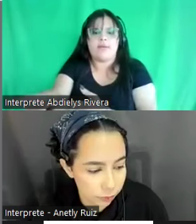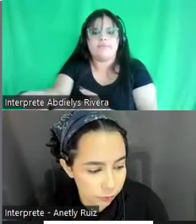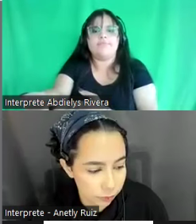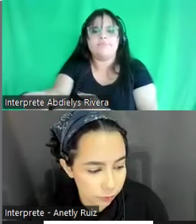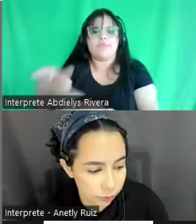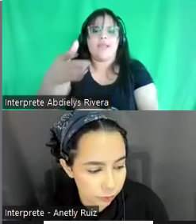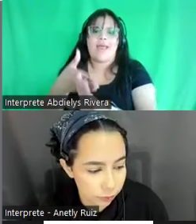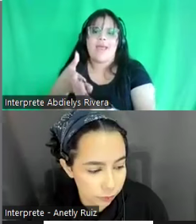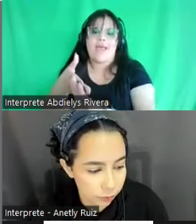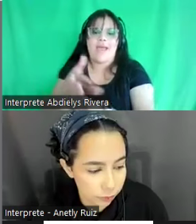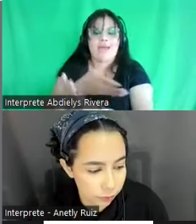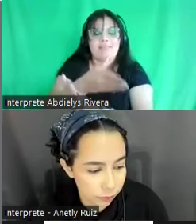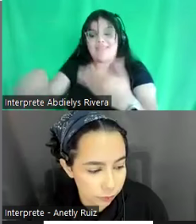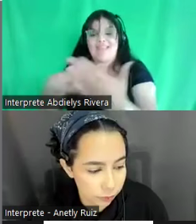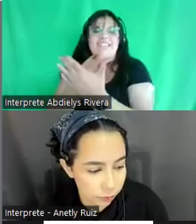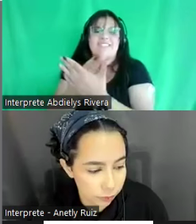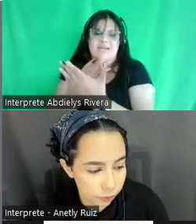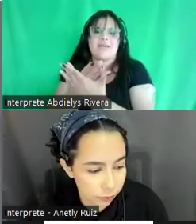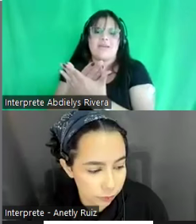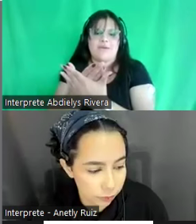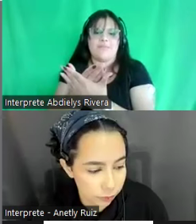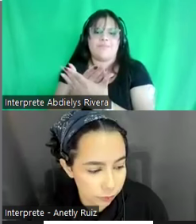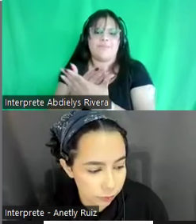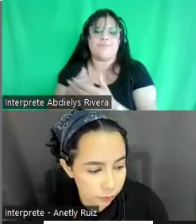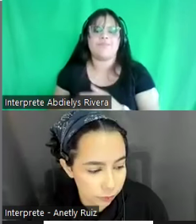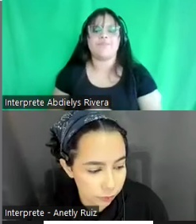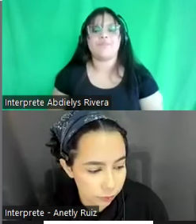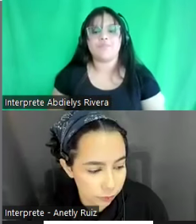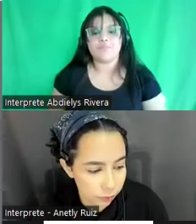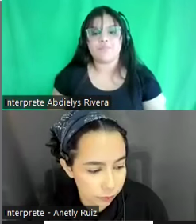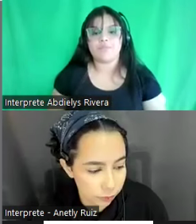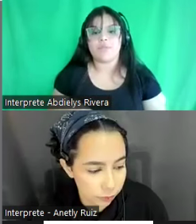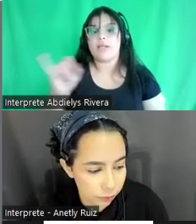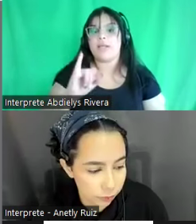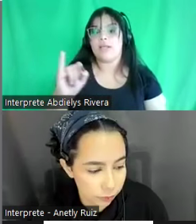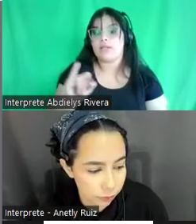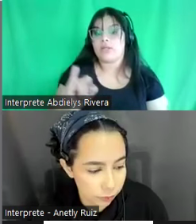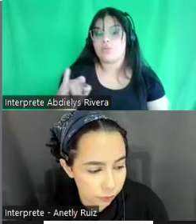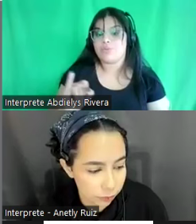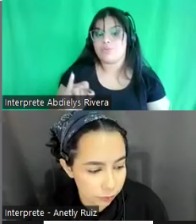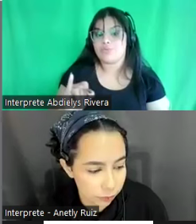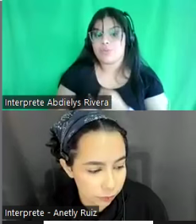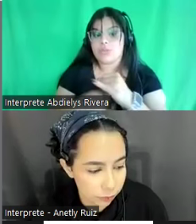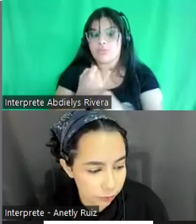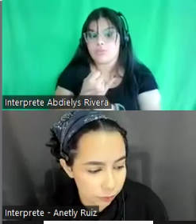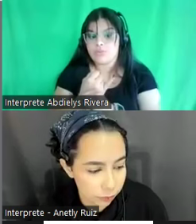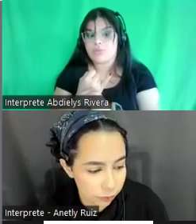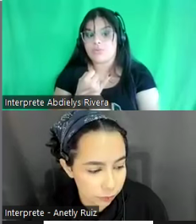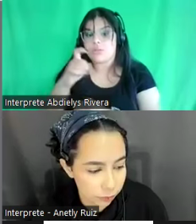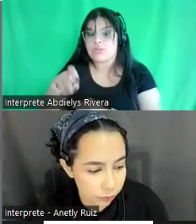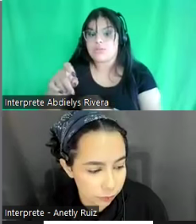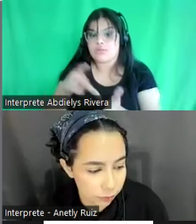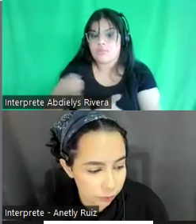llegada a la institución. La institución tiene la obligación de ofrecerle el saludo. Así es que